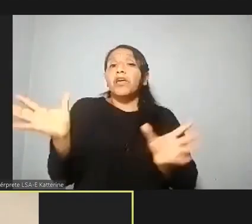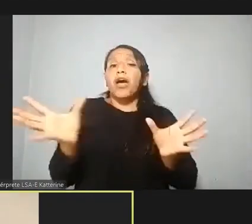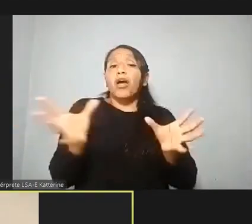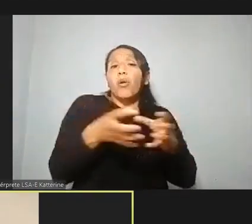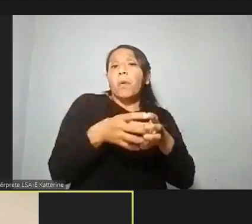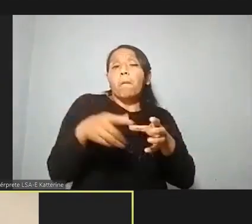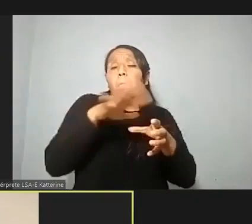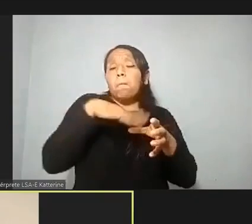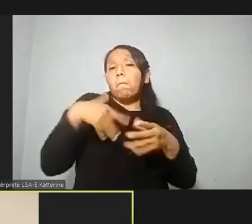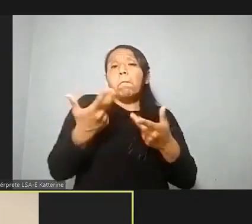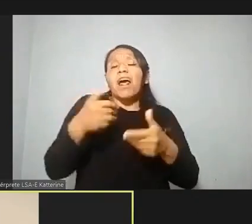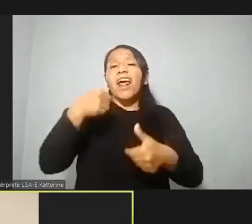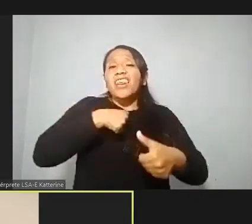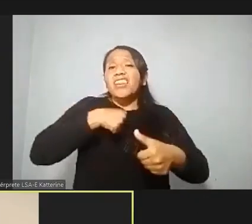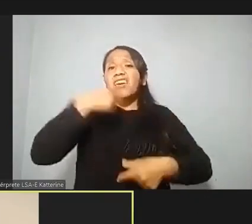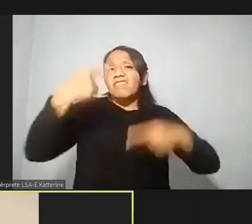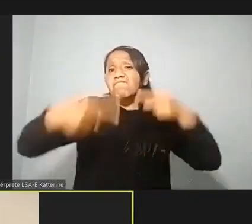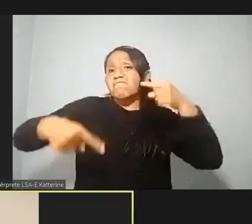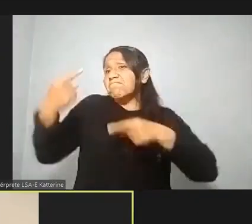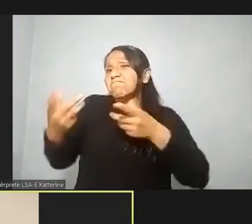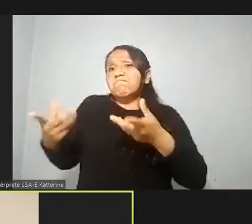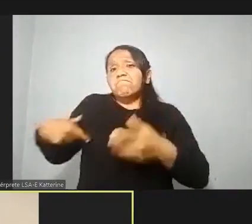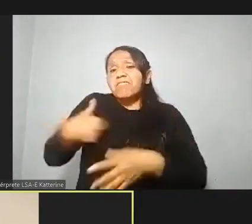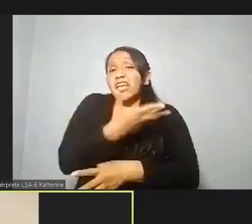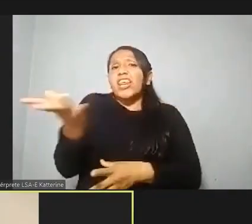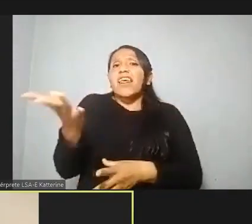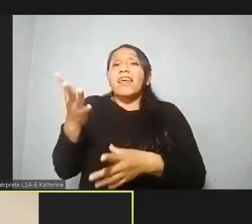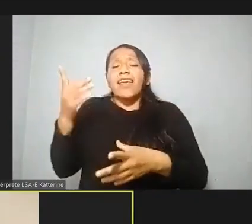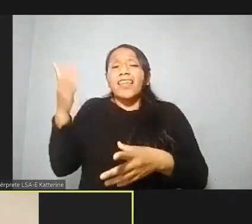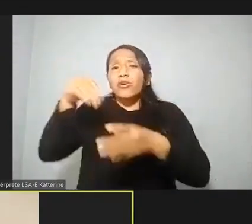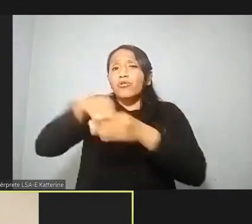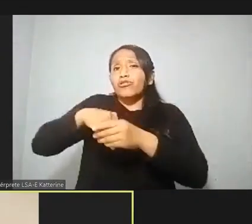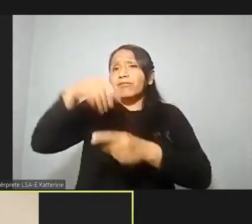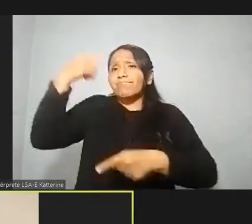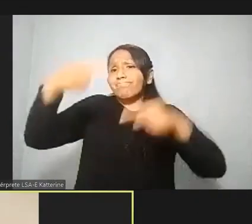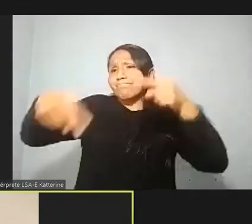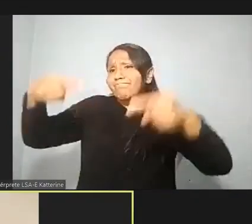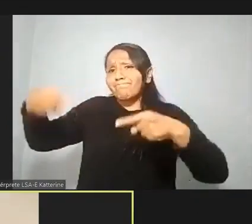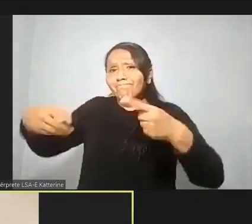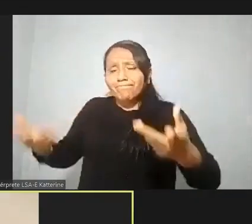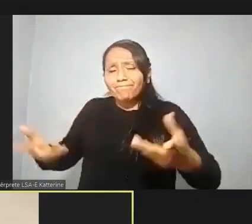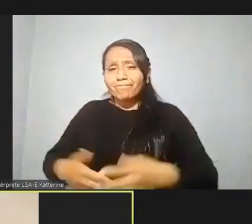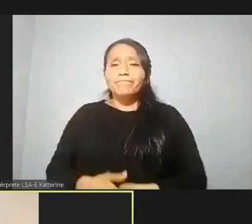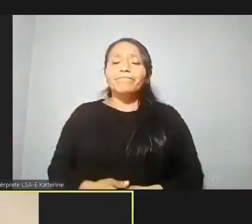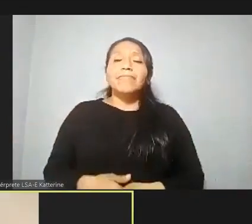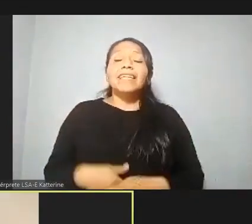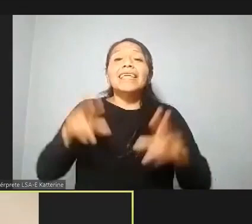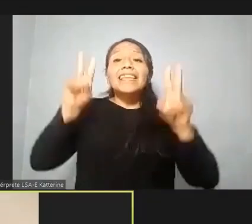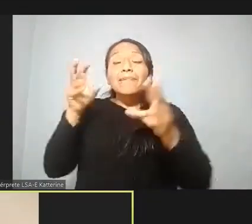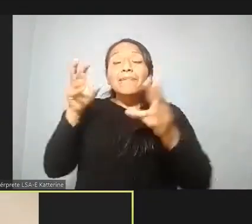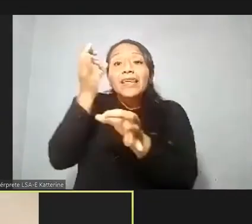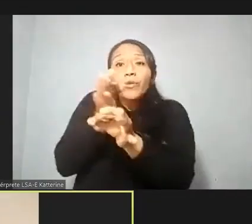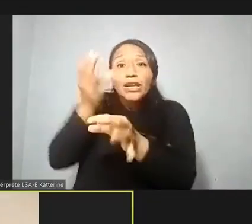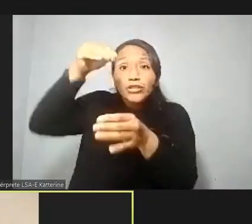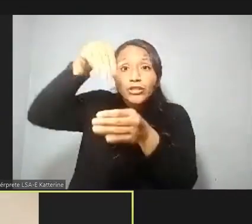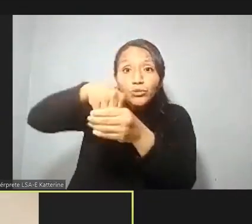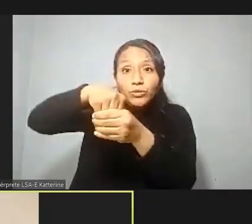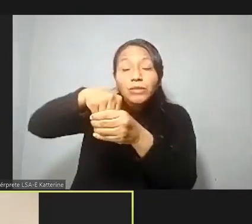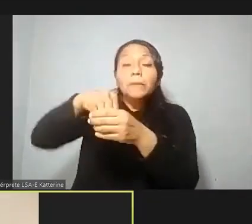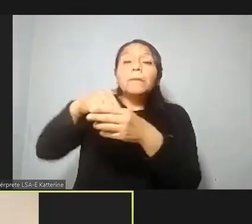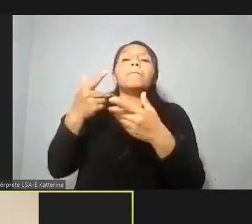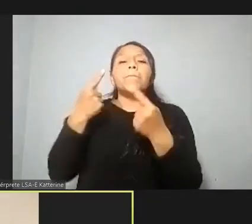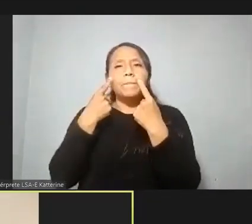somos una parte de la comunidad, una de las tantas identidades a las que engloba la idea de inclusión. En el caso de la educación inclusiva,